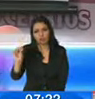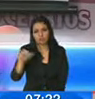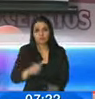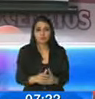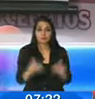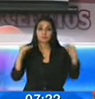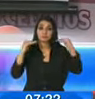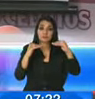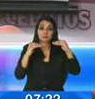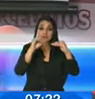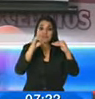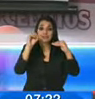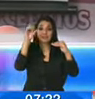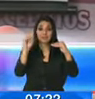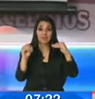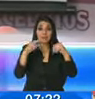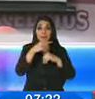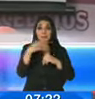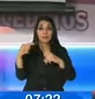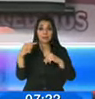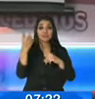menos 16.4 es